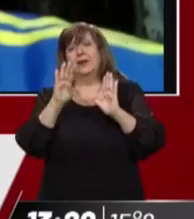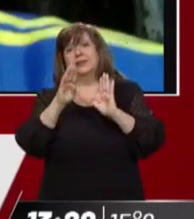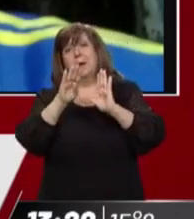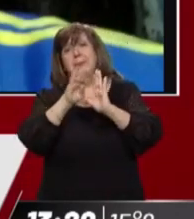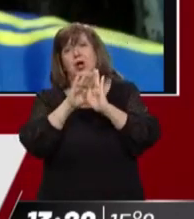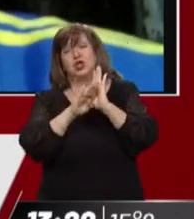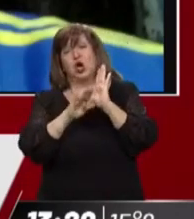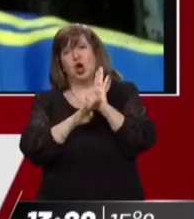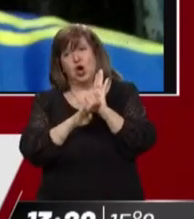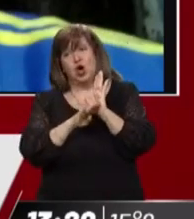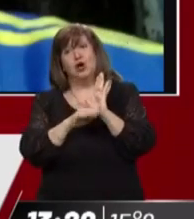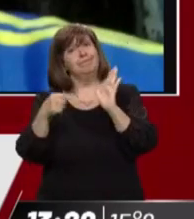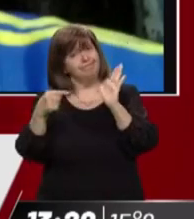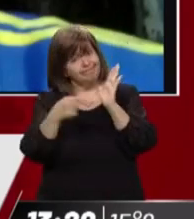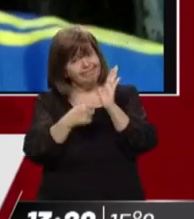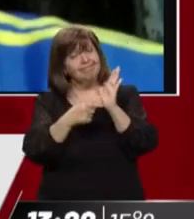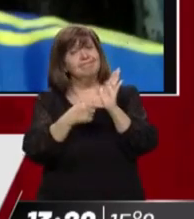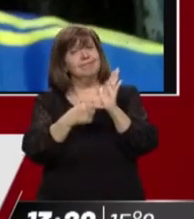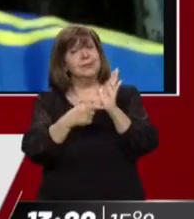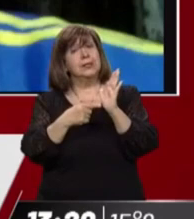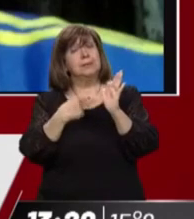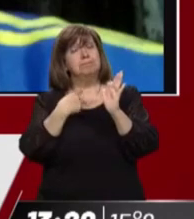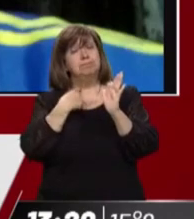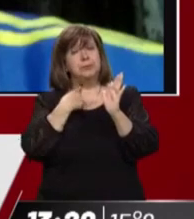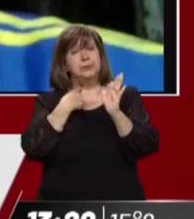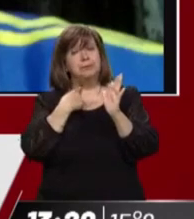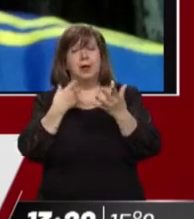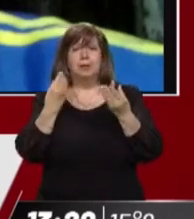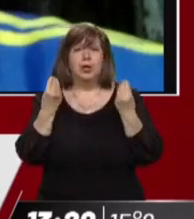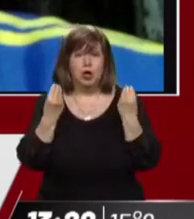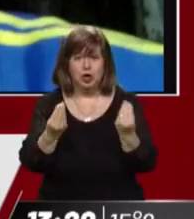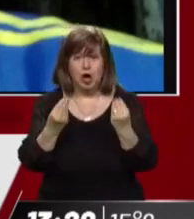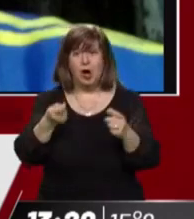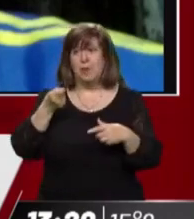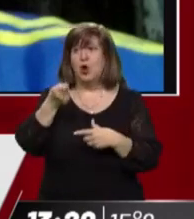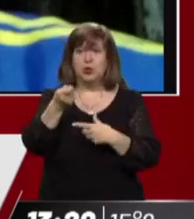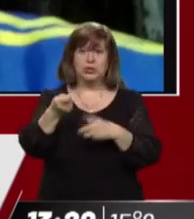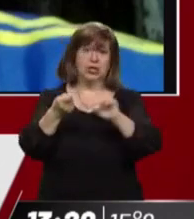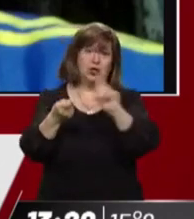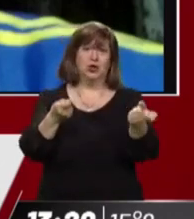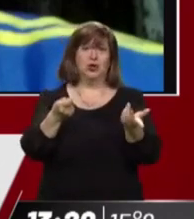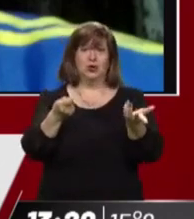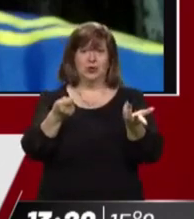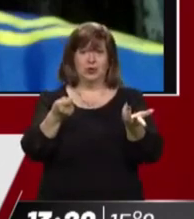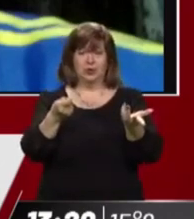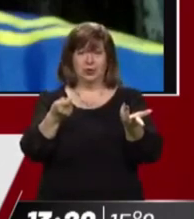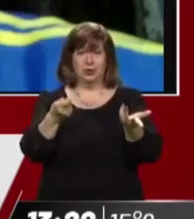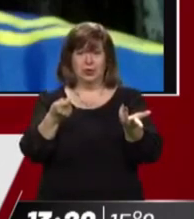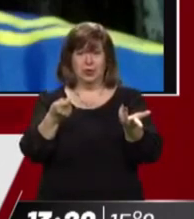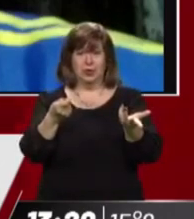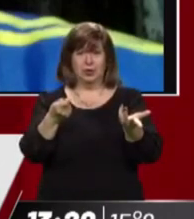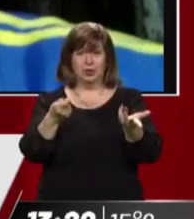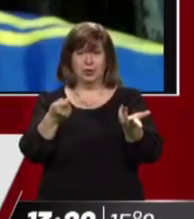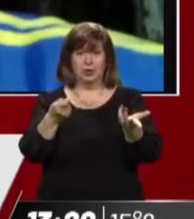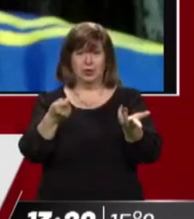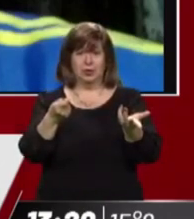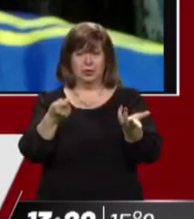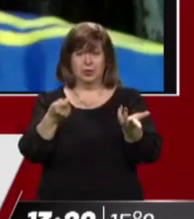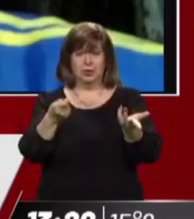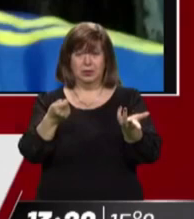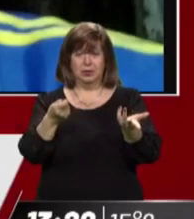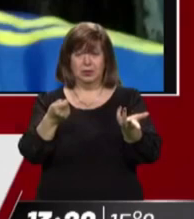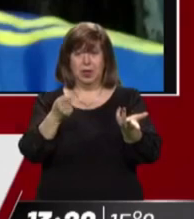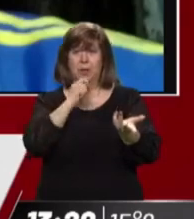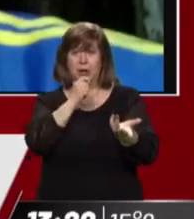habrá que analizar cada uno nosotros puede pasar al procurador no no puede pasar de ninguna manera bueno